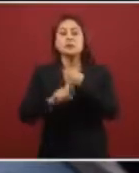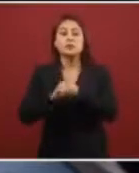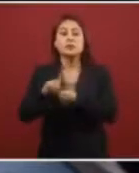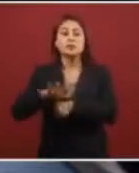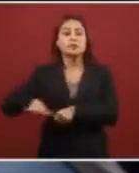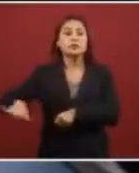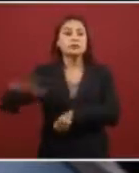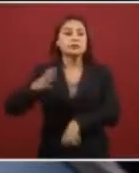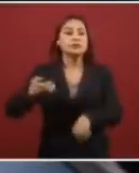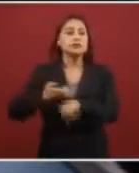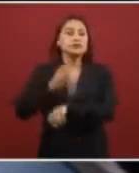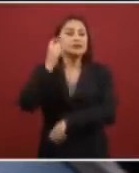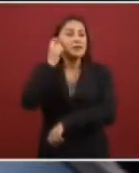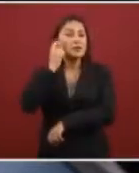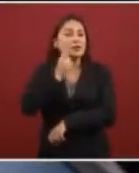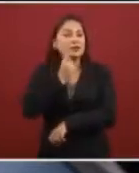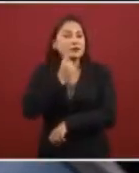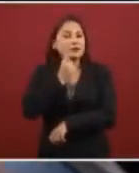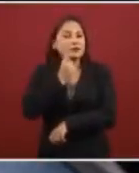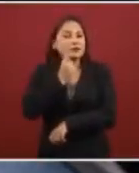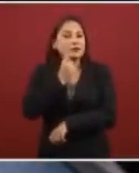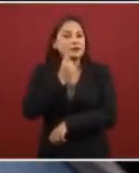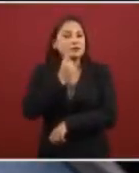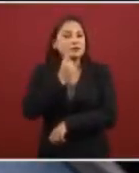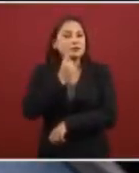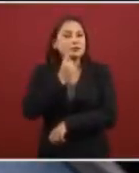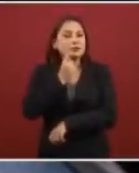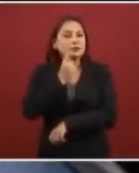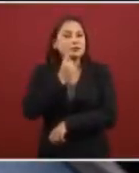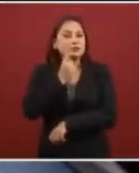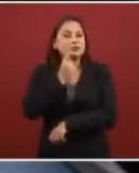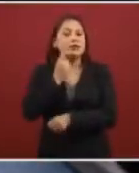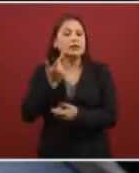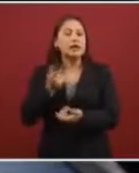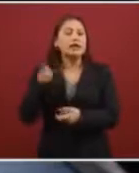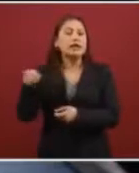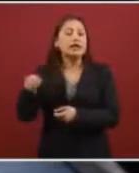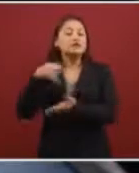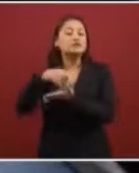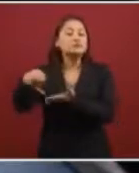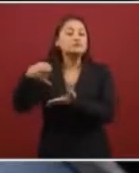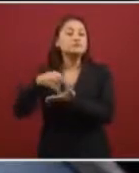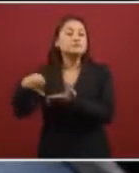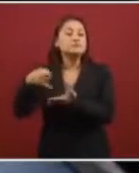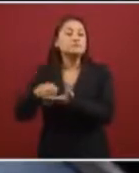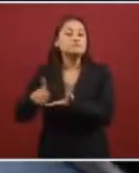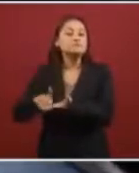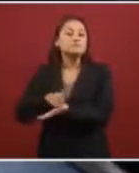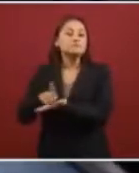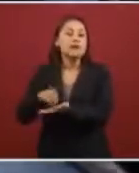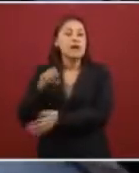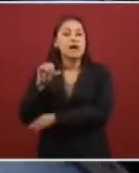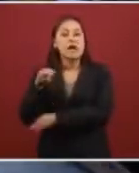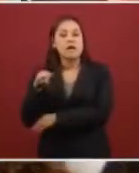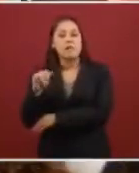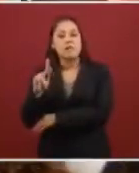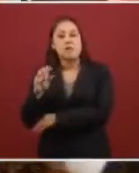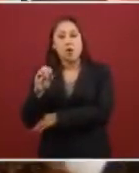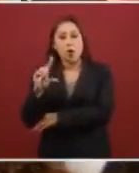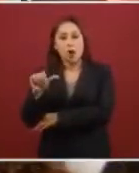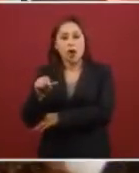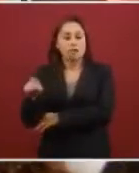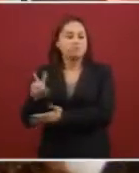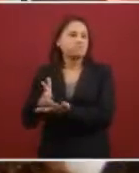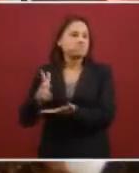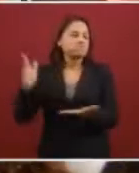the en convertir a México were, en uno de los principales líderes de amapola a nivel mundial. La pregunta fertilizer